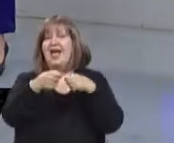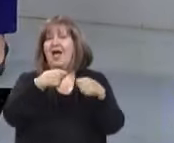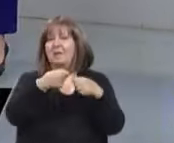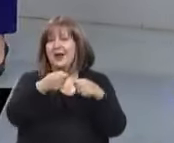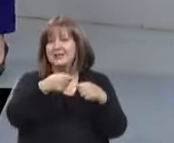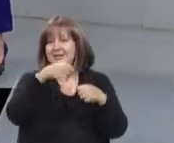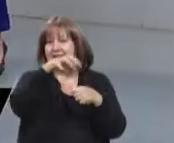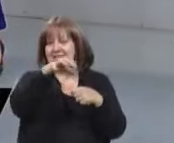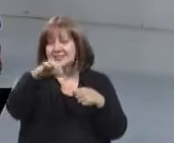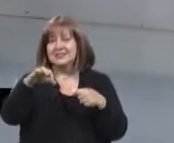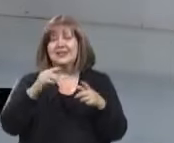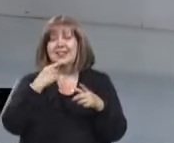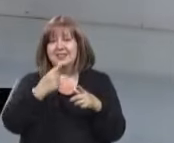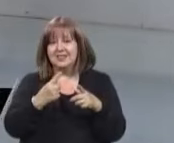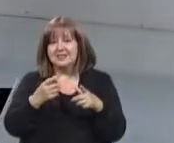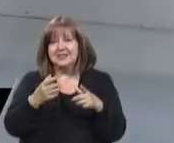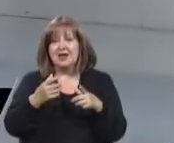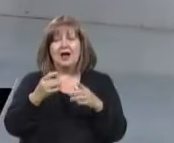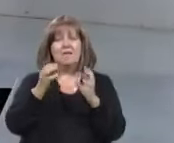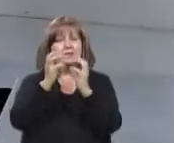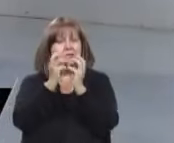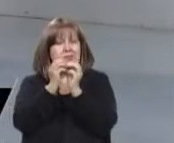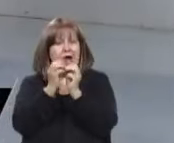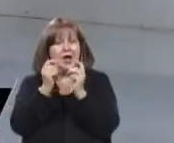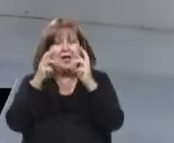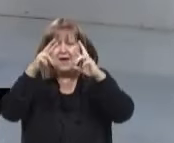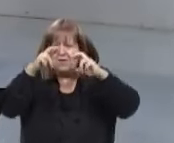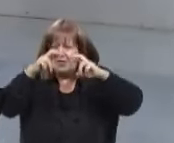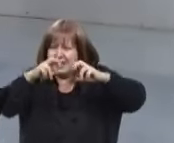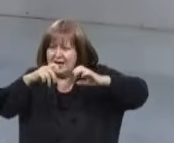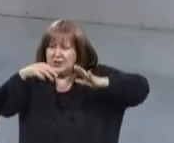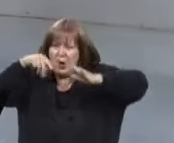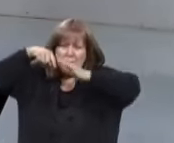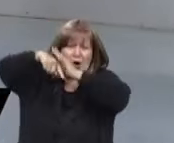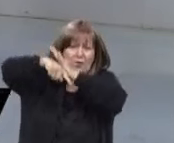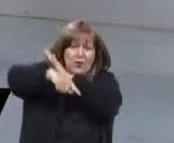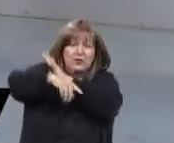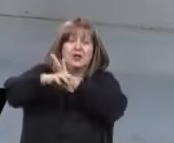Pero bueno, la idea es, a ver, bueno, bueno, supercomputadora,